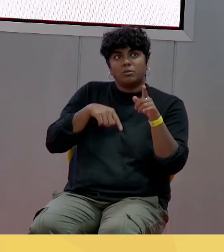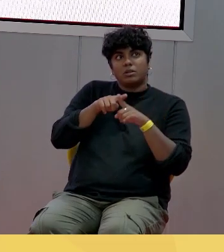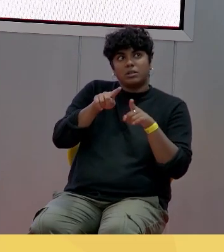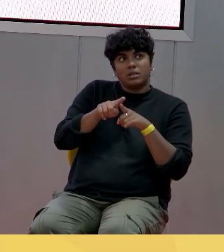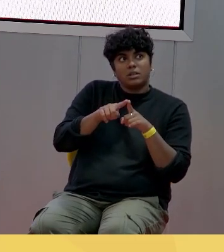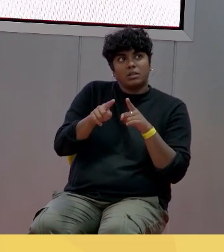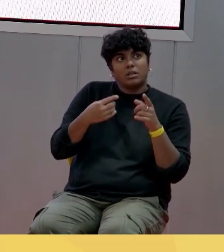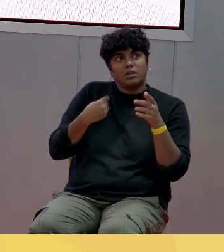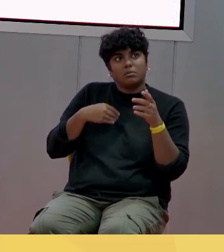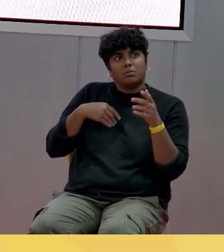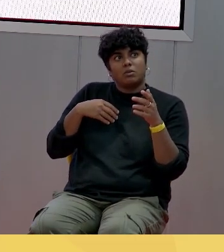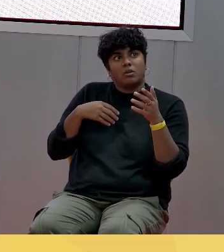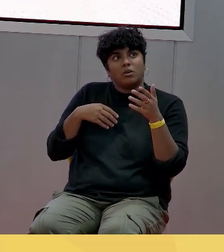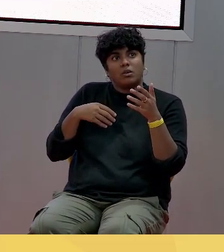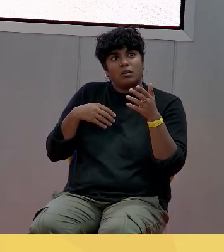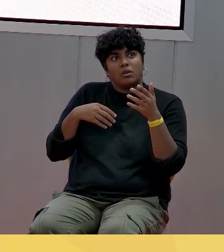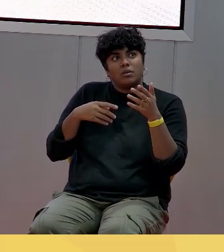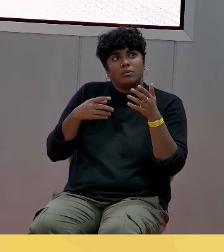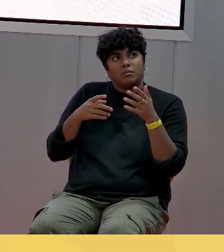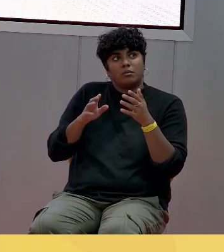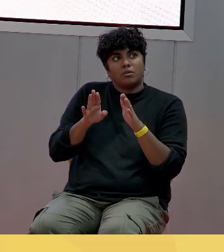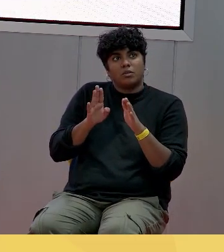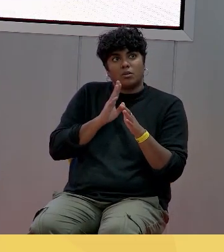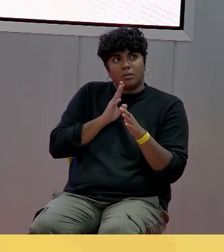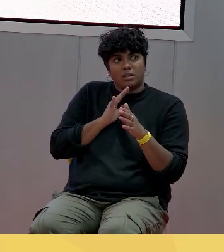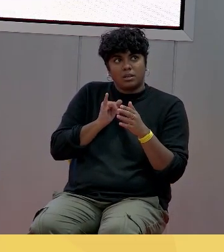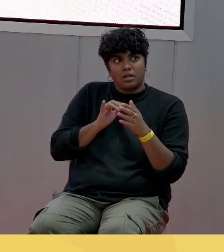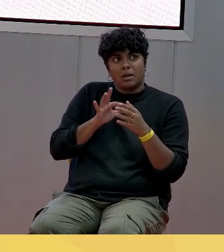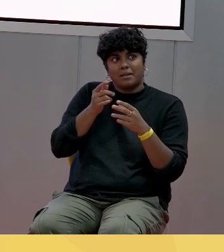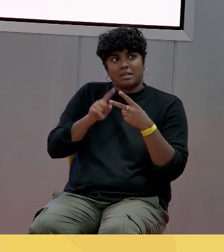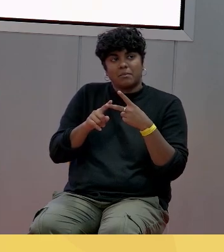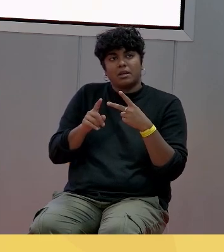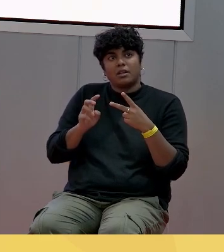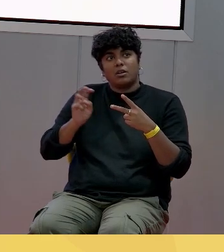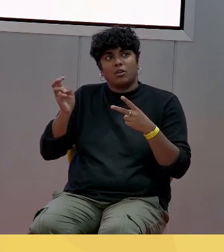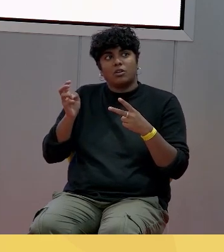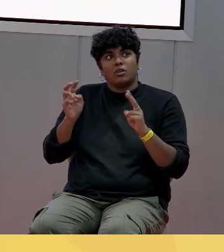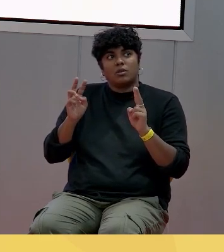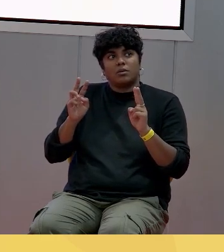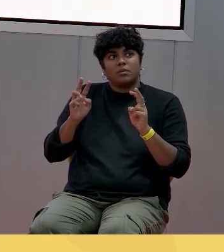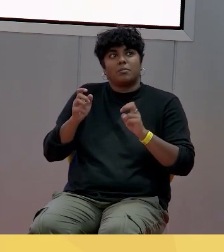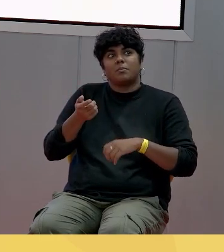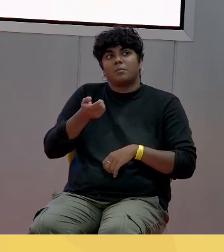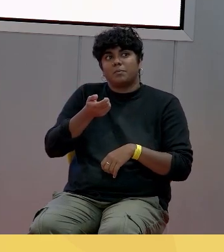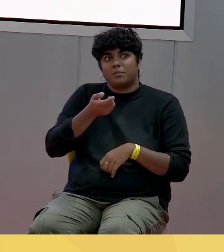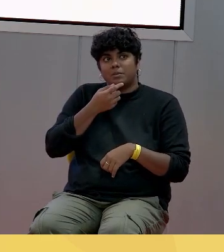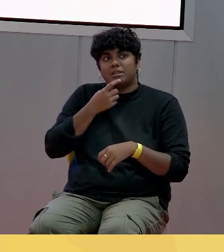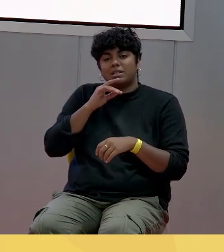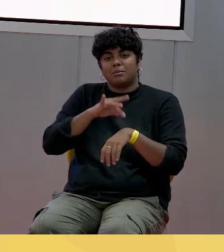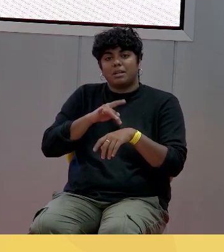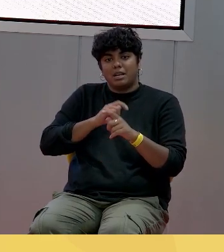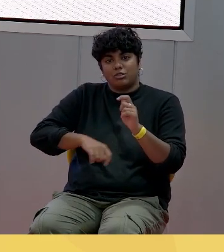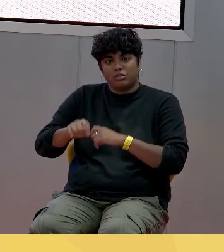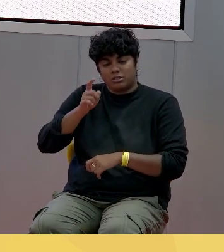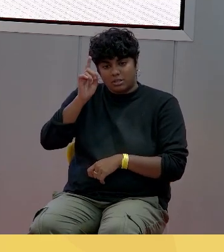McNamara y sus colegas, y el otro que también ha fundamentado la crítica de la British Medical Association. Ha salido esta semana, es muy